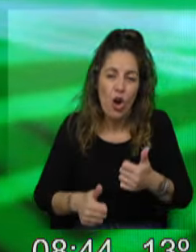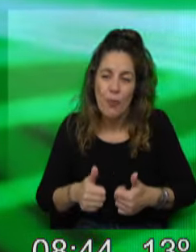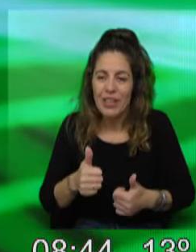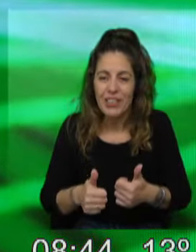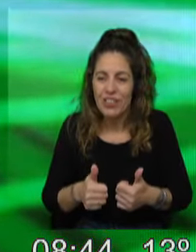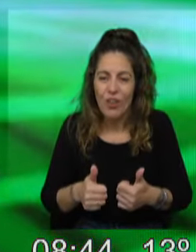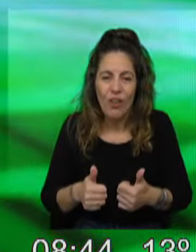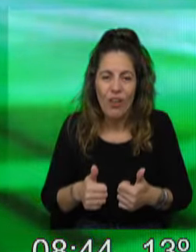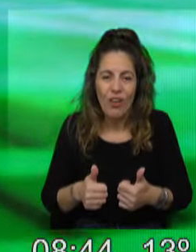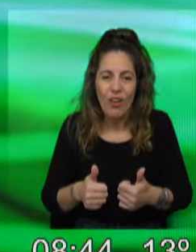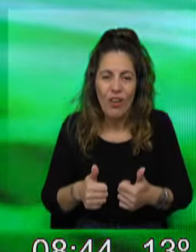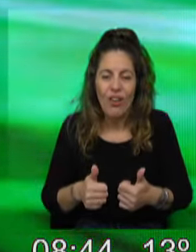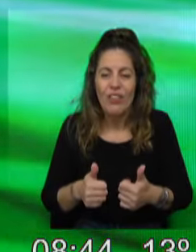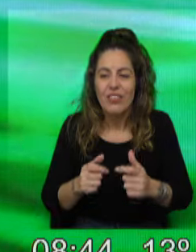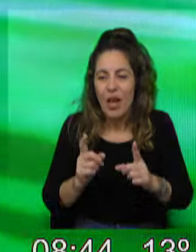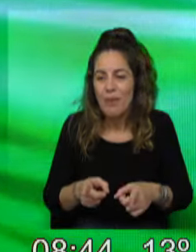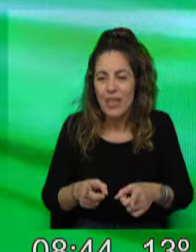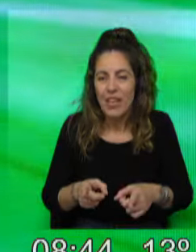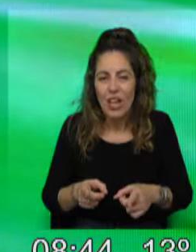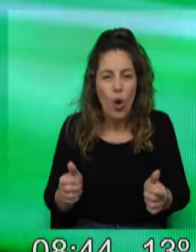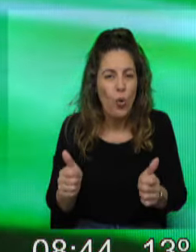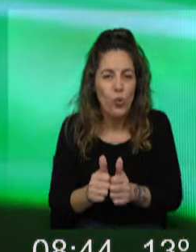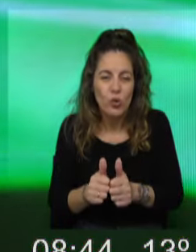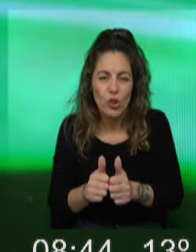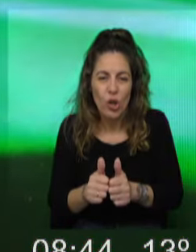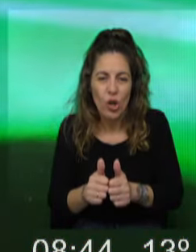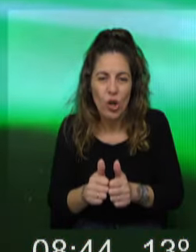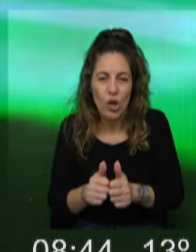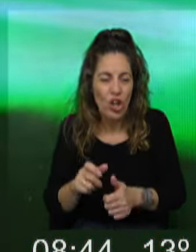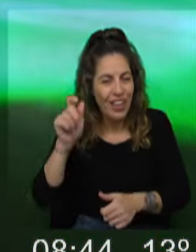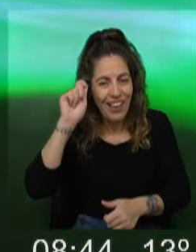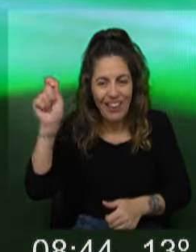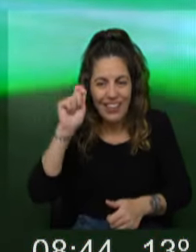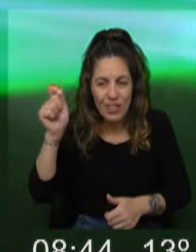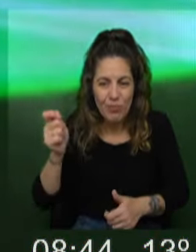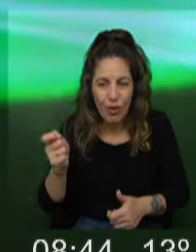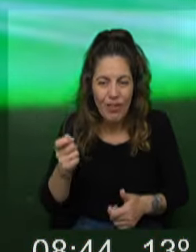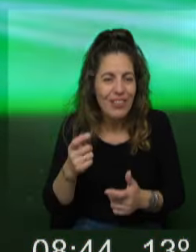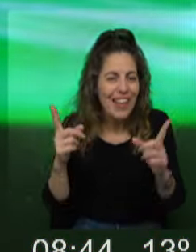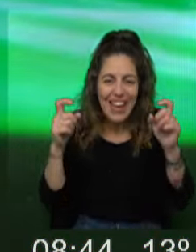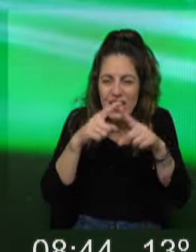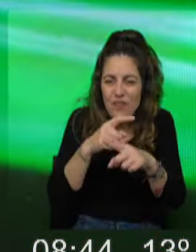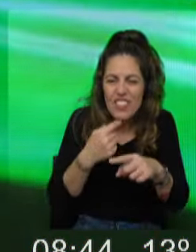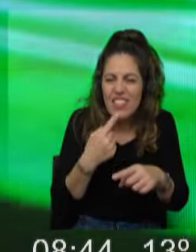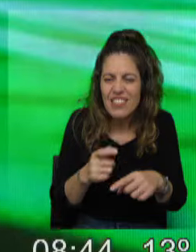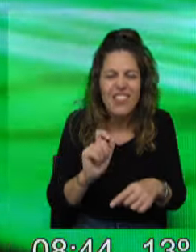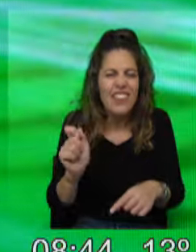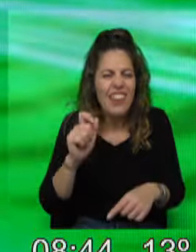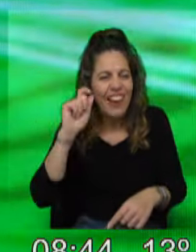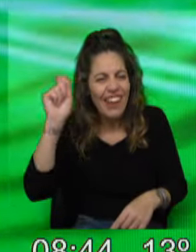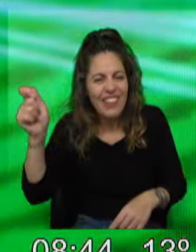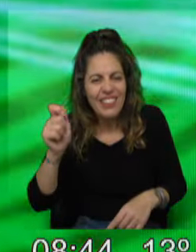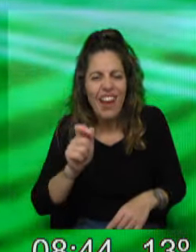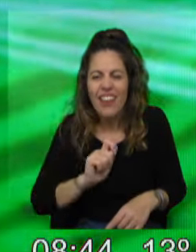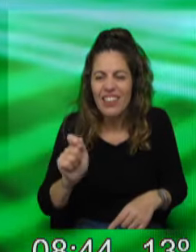bajo el paragua este junto con con el herrerismo Entonces es difícil Quiénes son herreras Quiénes